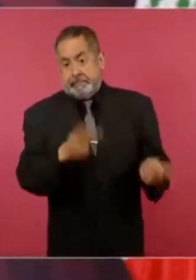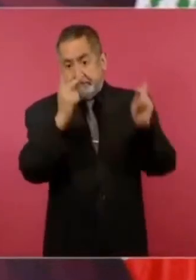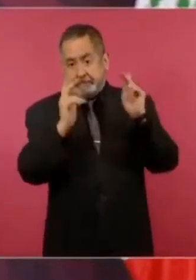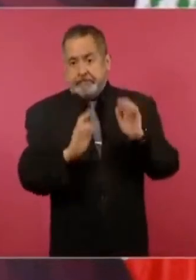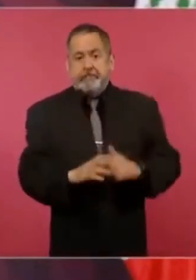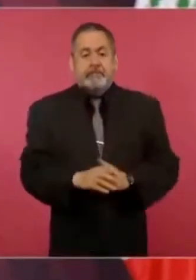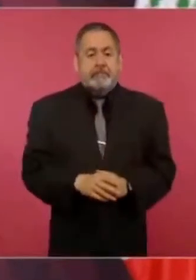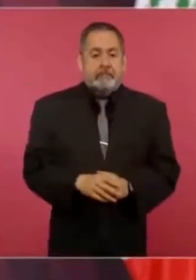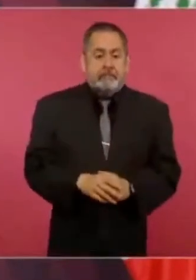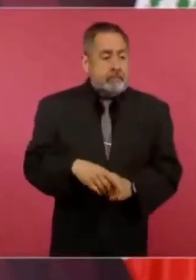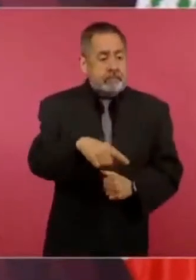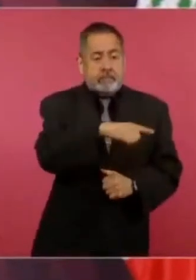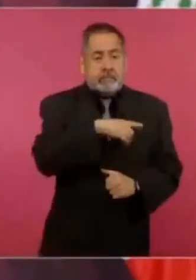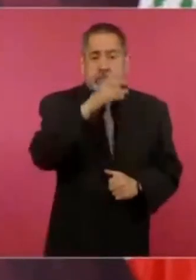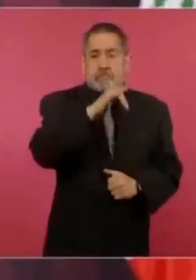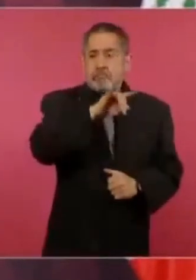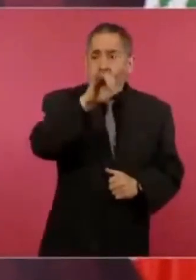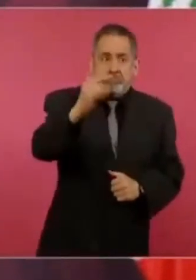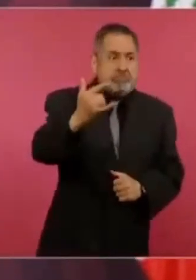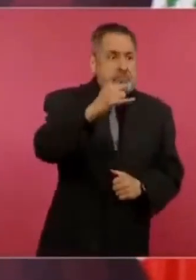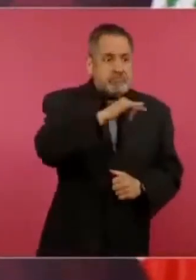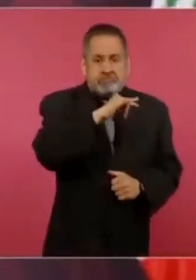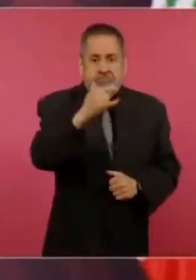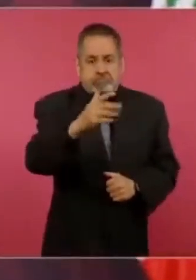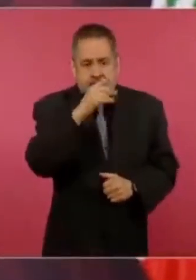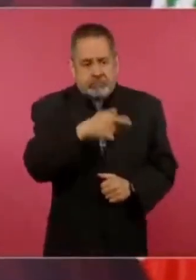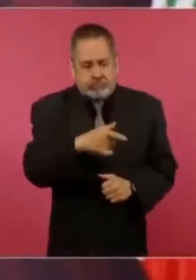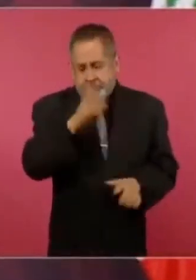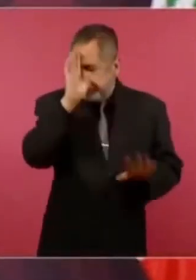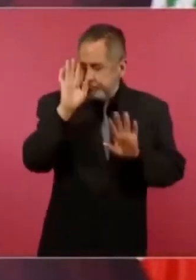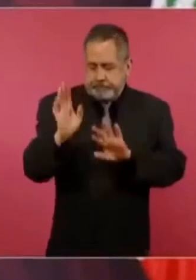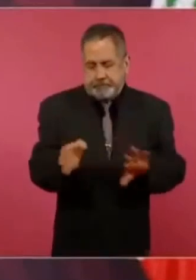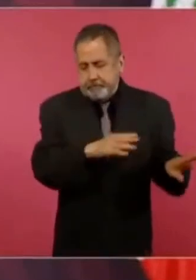que ya no puedan volar. Pero ese es